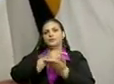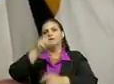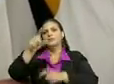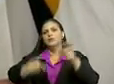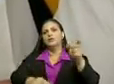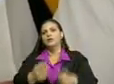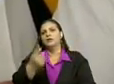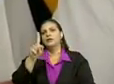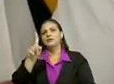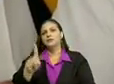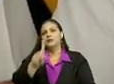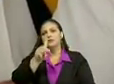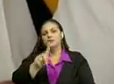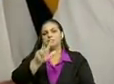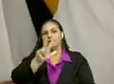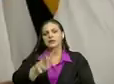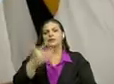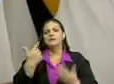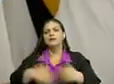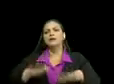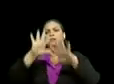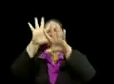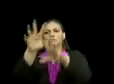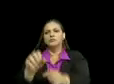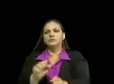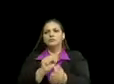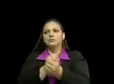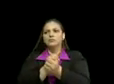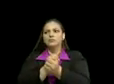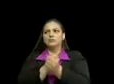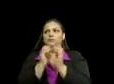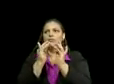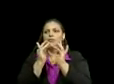que están puestos a orden de la autoridad competente por varios...